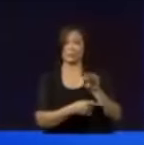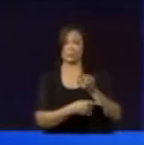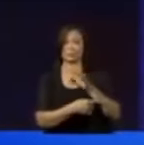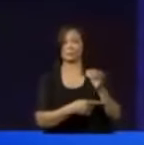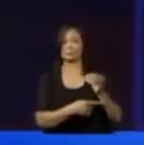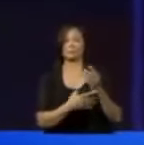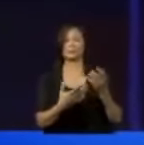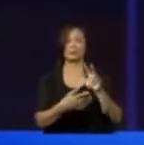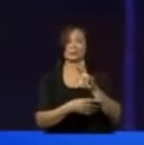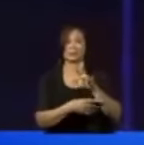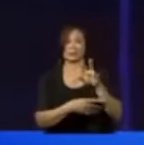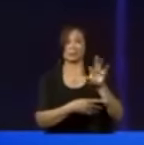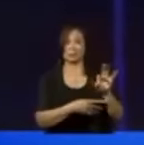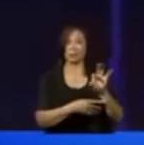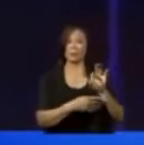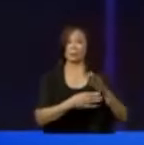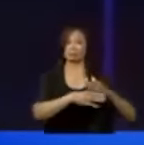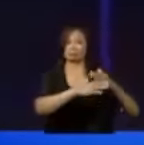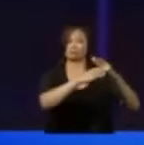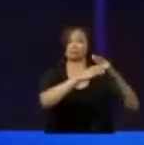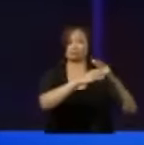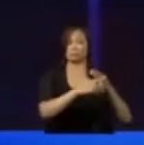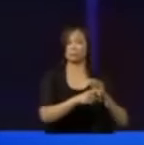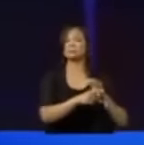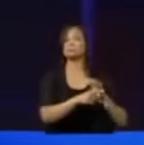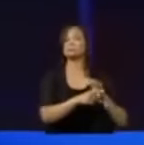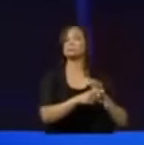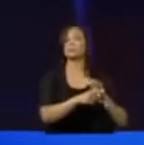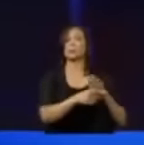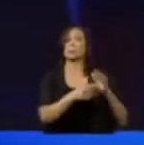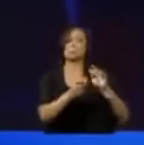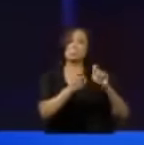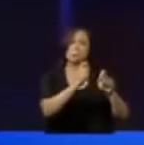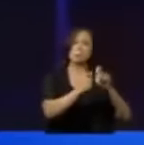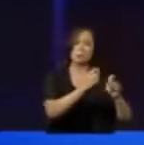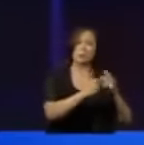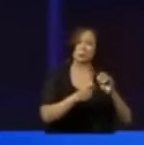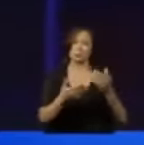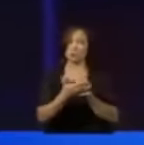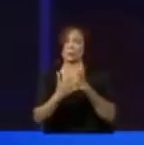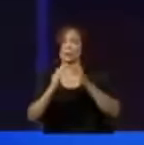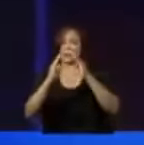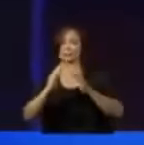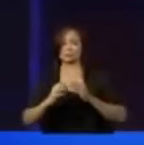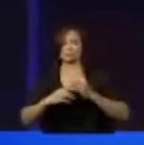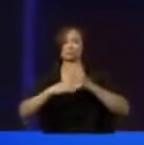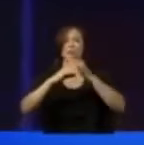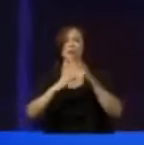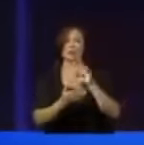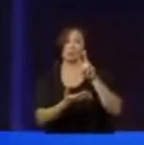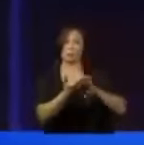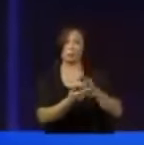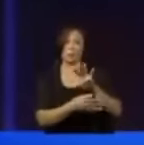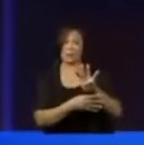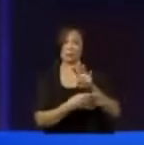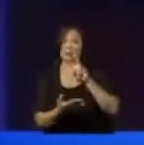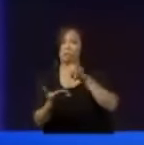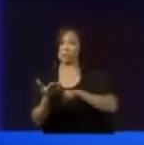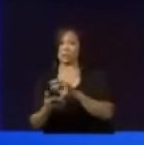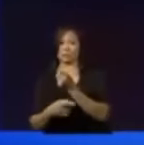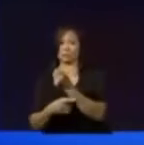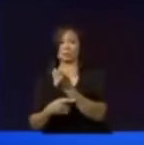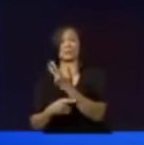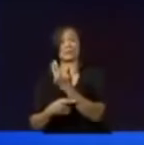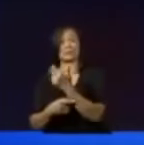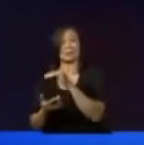2020 se hicieron 39.000 viviendas entre mejorías de vivienda y nuevas viviendas. Del 2004 al 2012 se